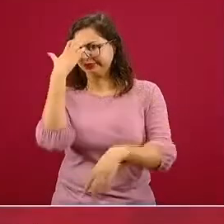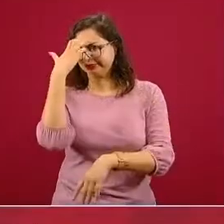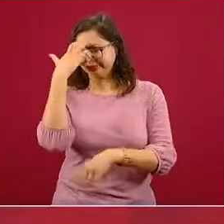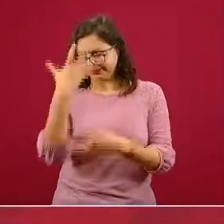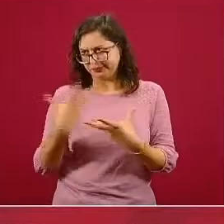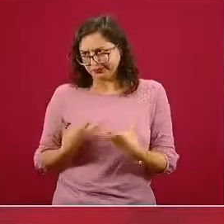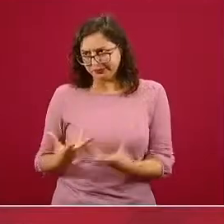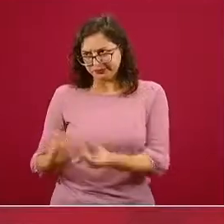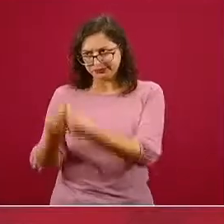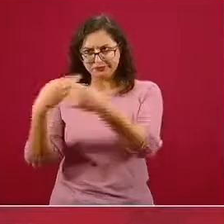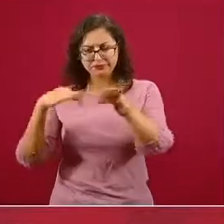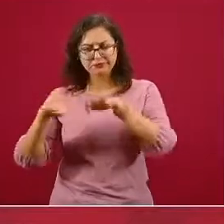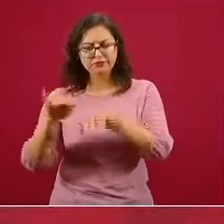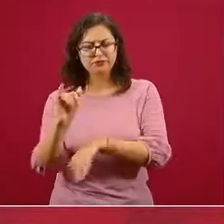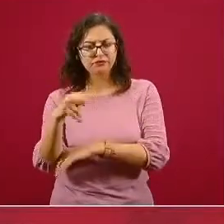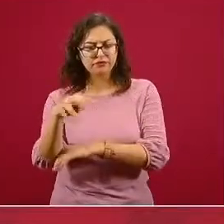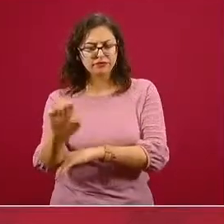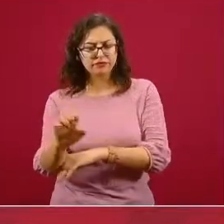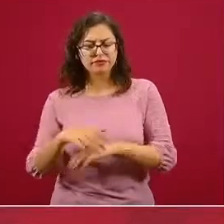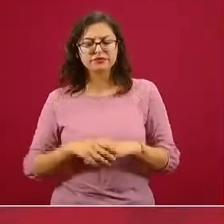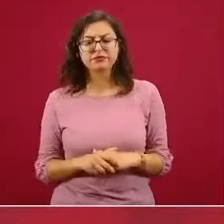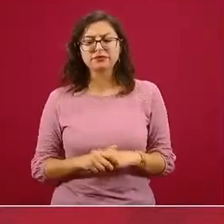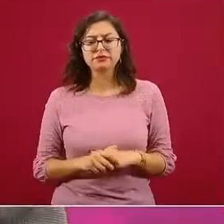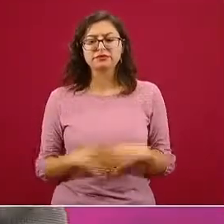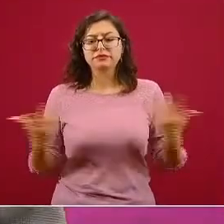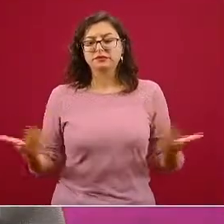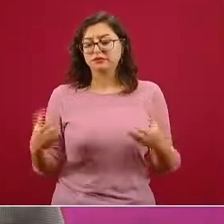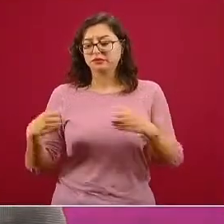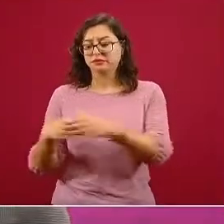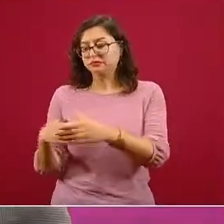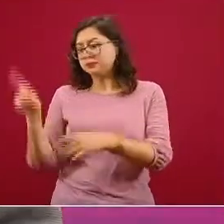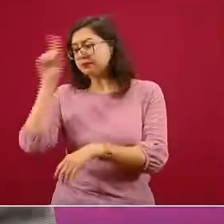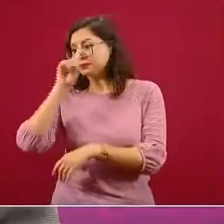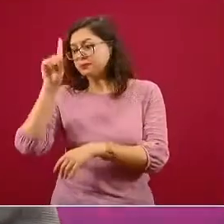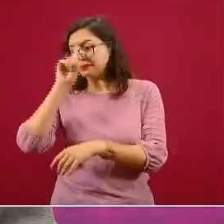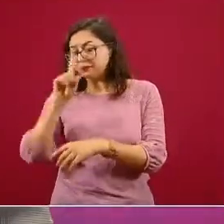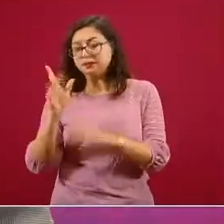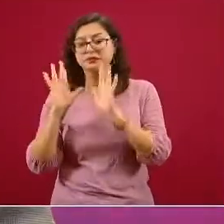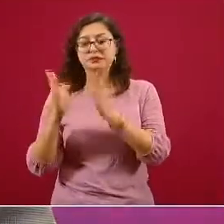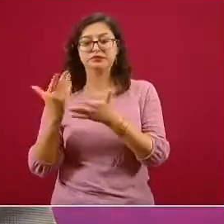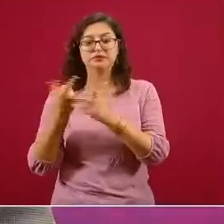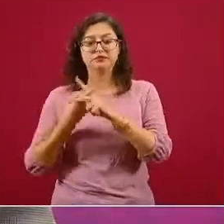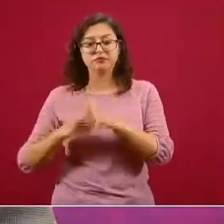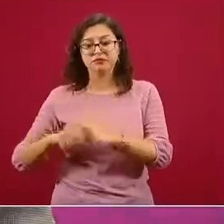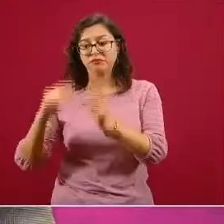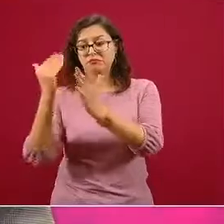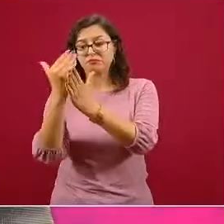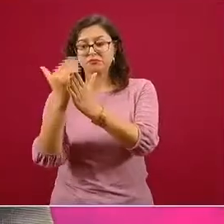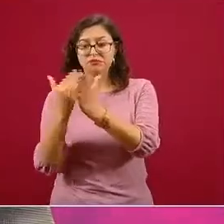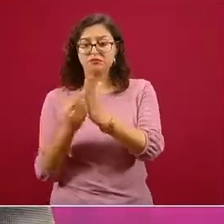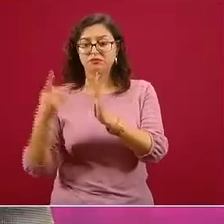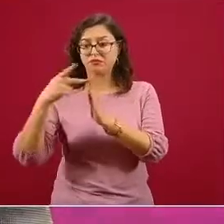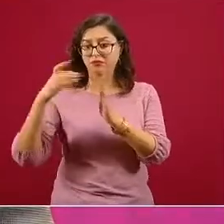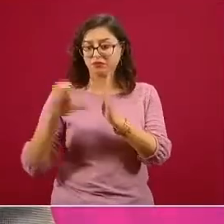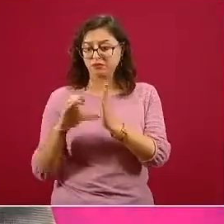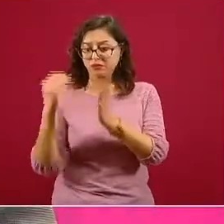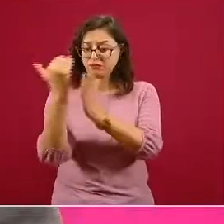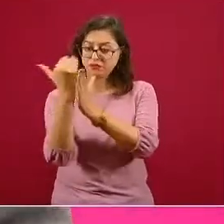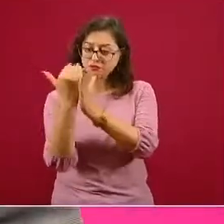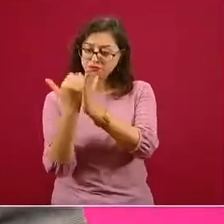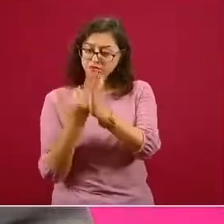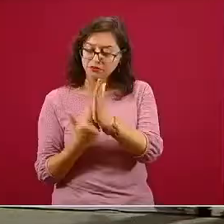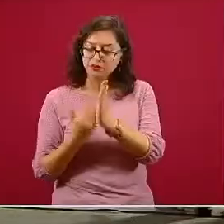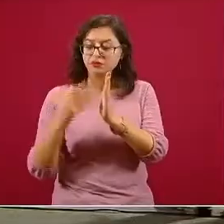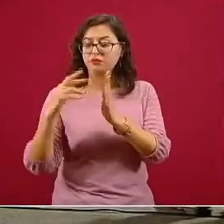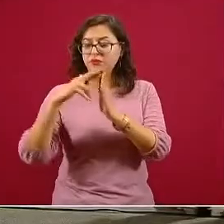materia. Y con este grupo de asesoría científica desarrollaron una serie de protocolos de seguridad